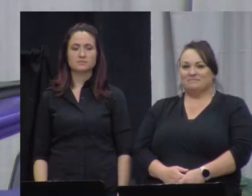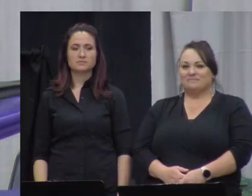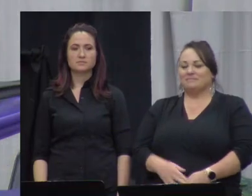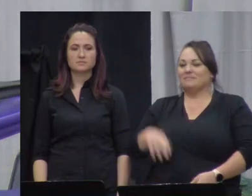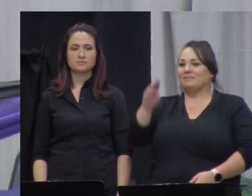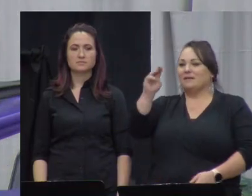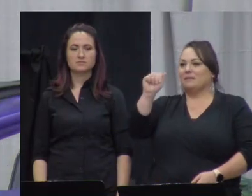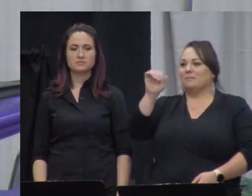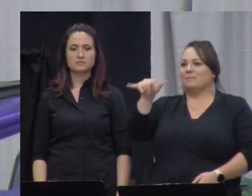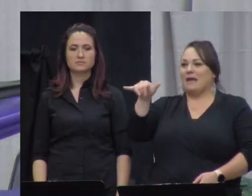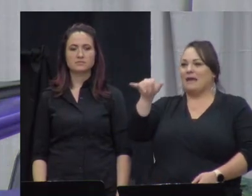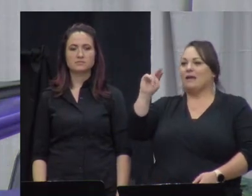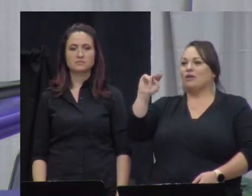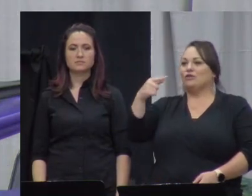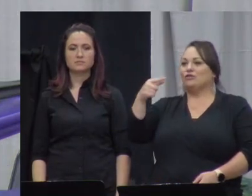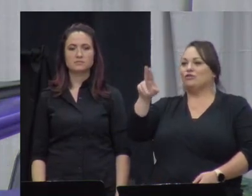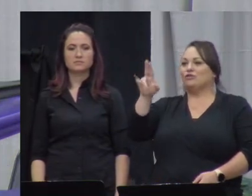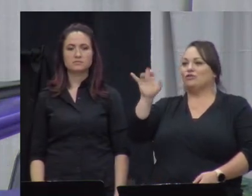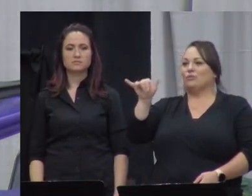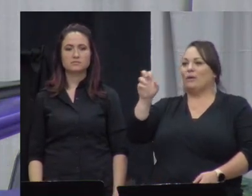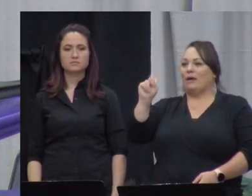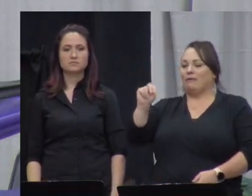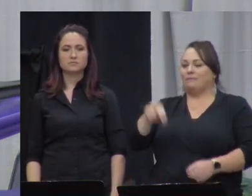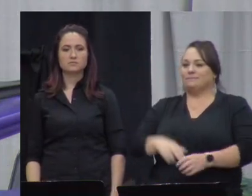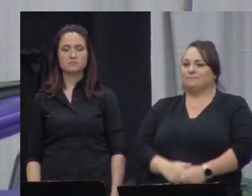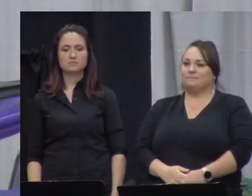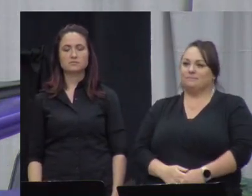Mei Nguyen.